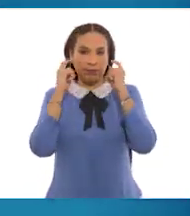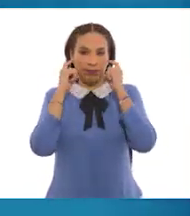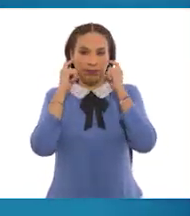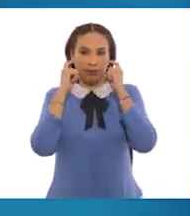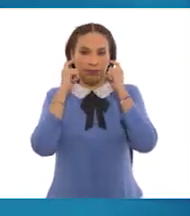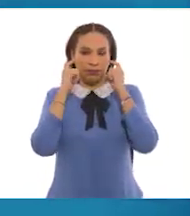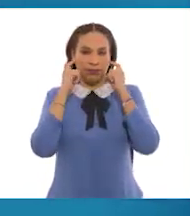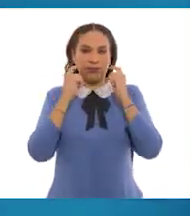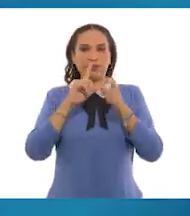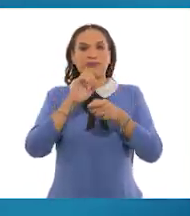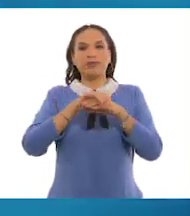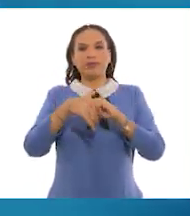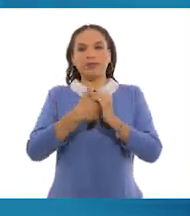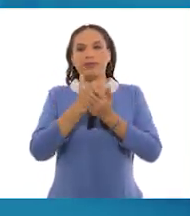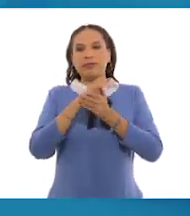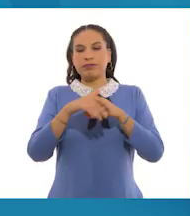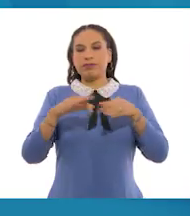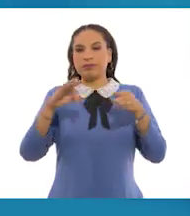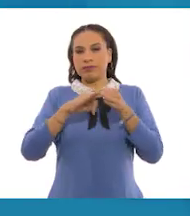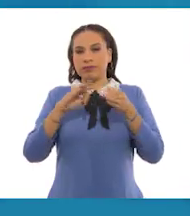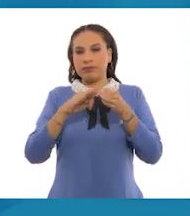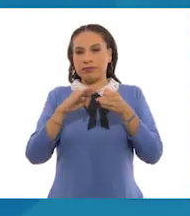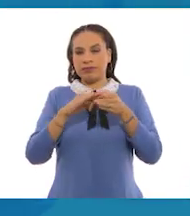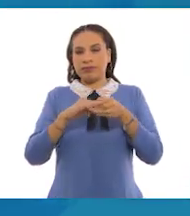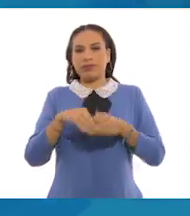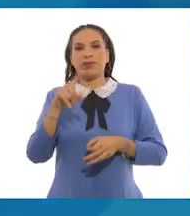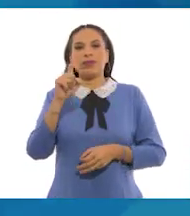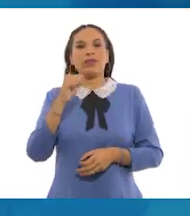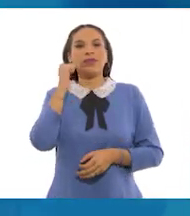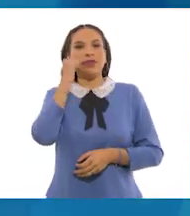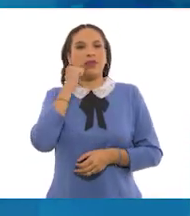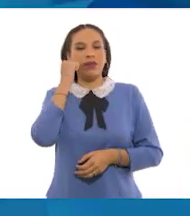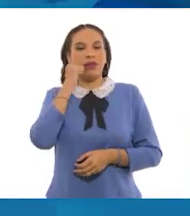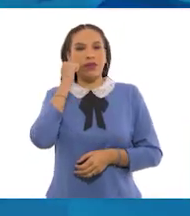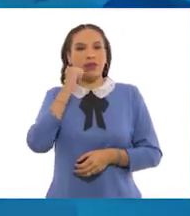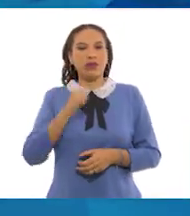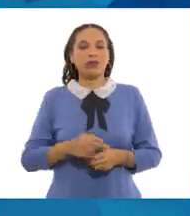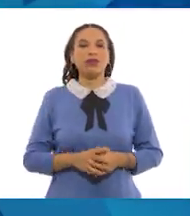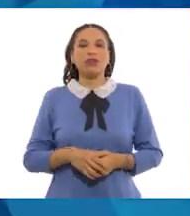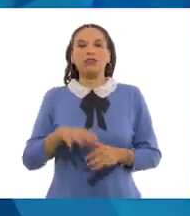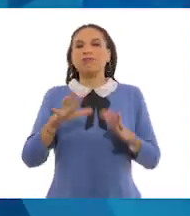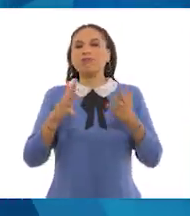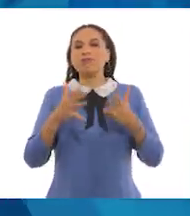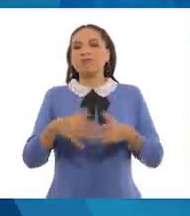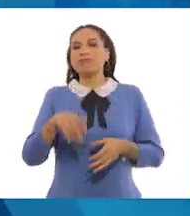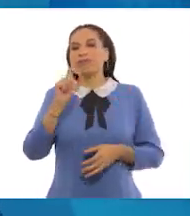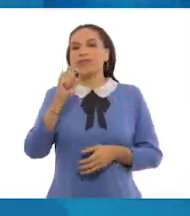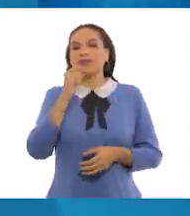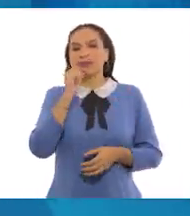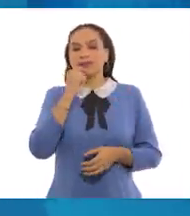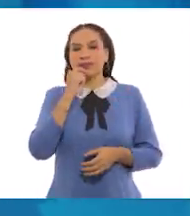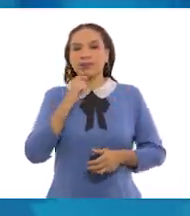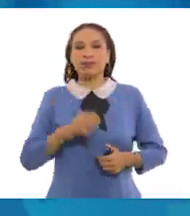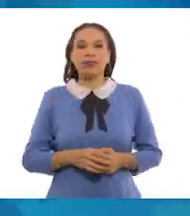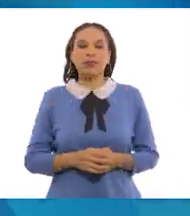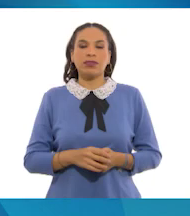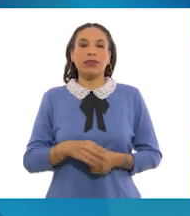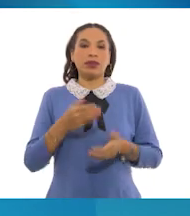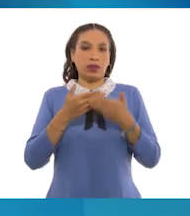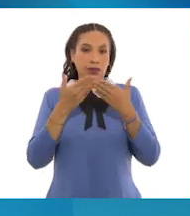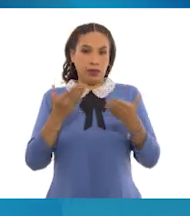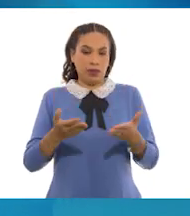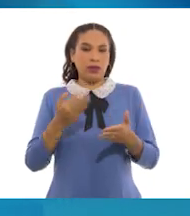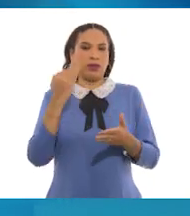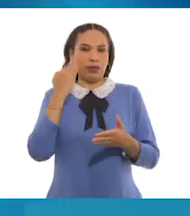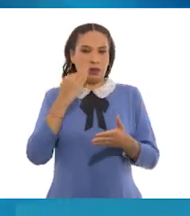cubrebocas. Lava tus manos frecuentemente con agua y con jabón, por lo menos durante 20 segundos. Ahora